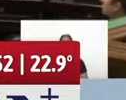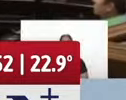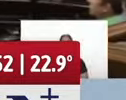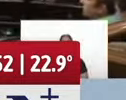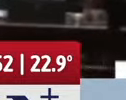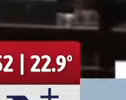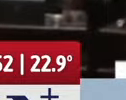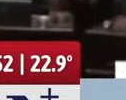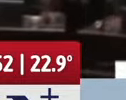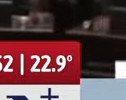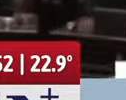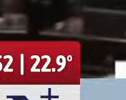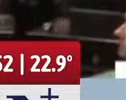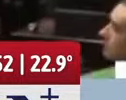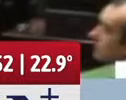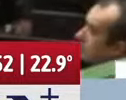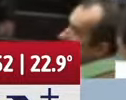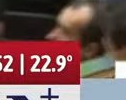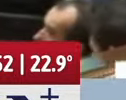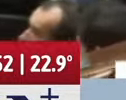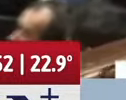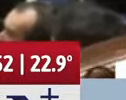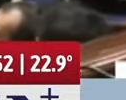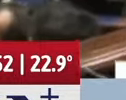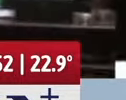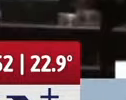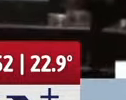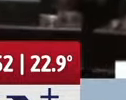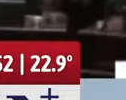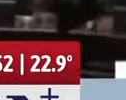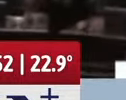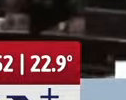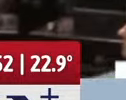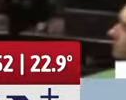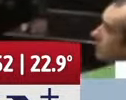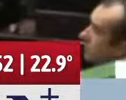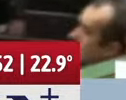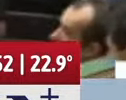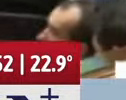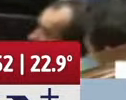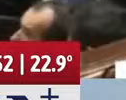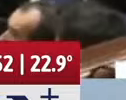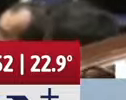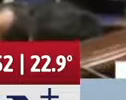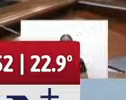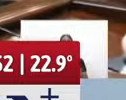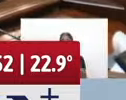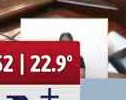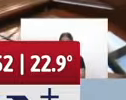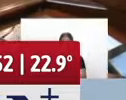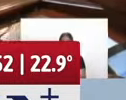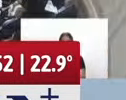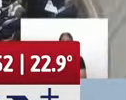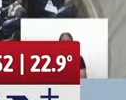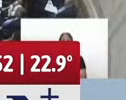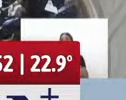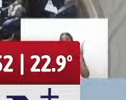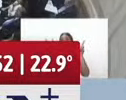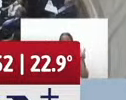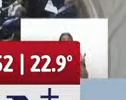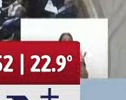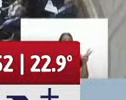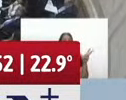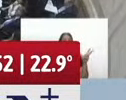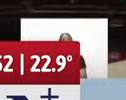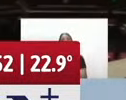alguna situación excepcional de crisis como la que existe en la actualidad. Sobre todo porque en el caso del Senado,